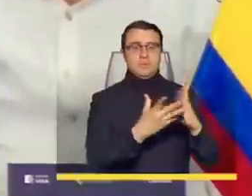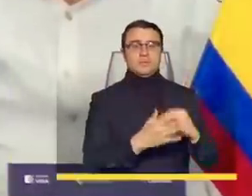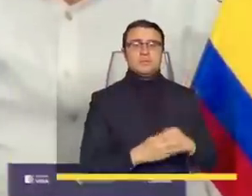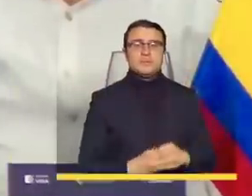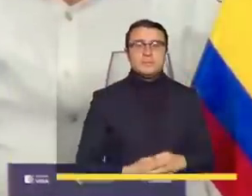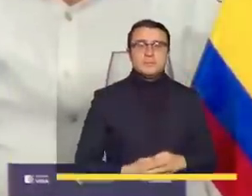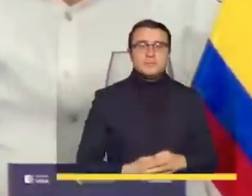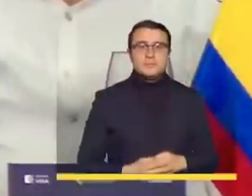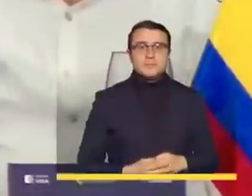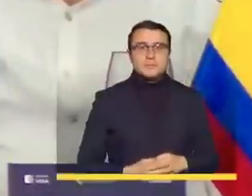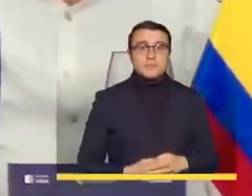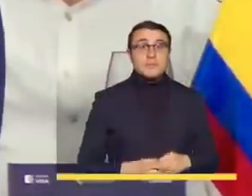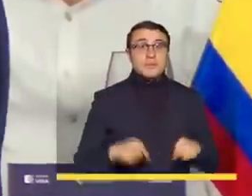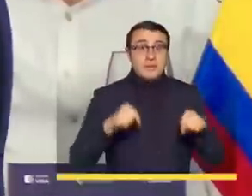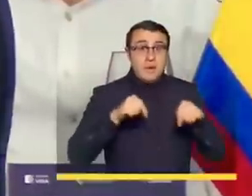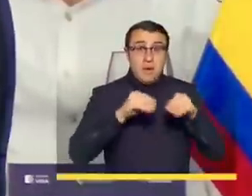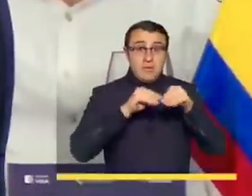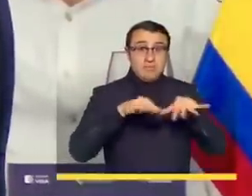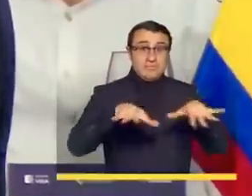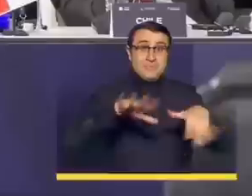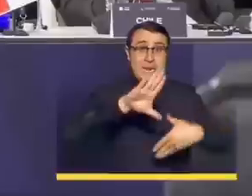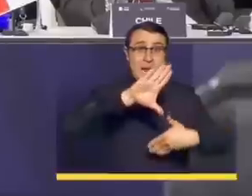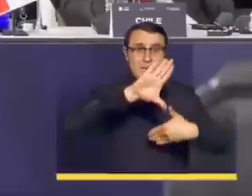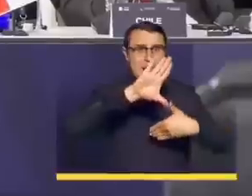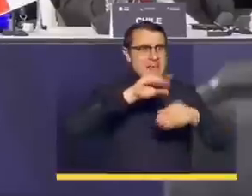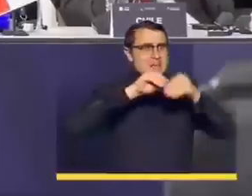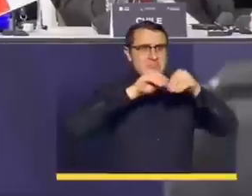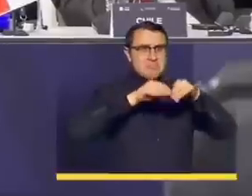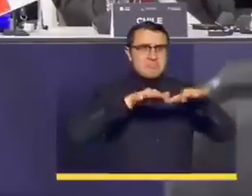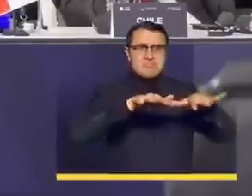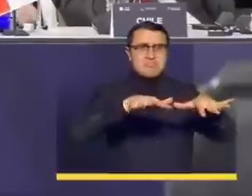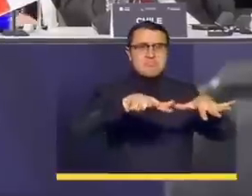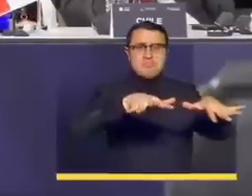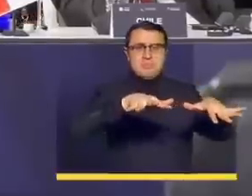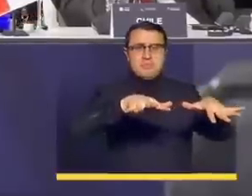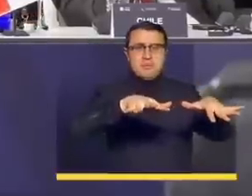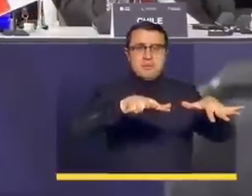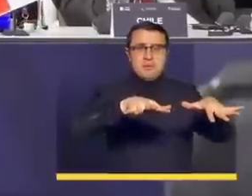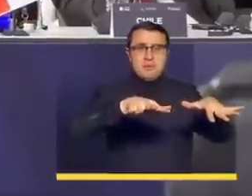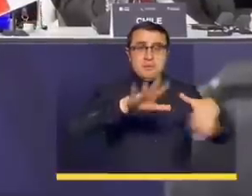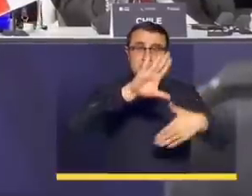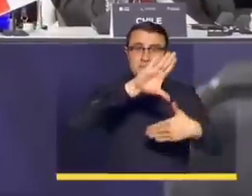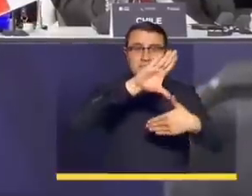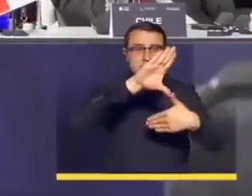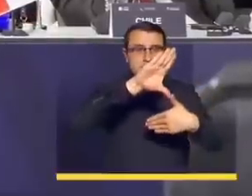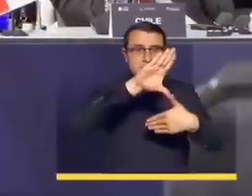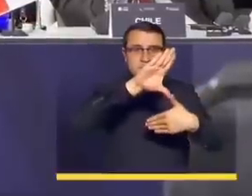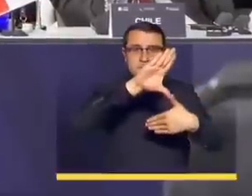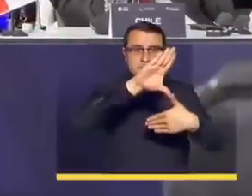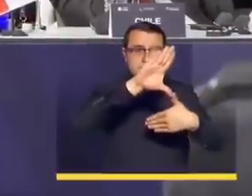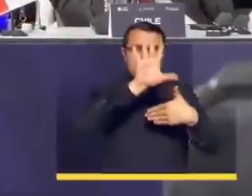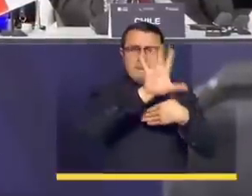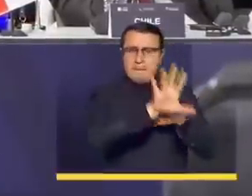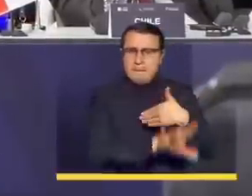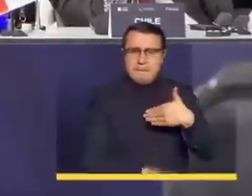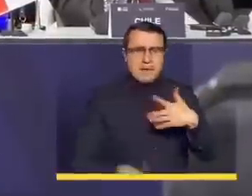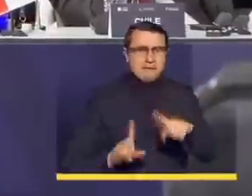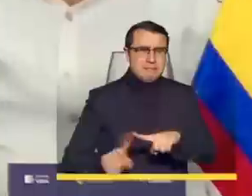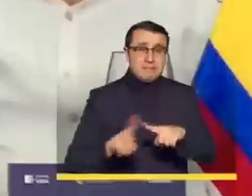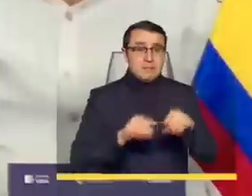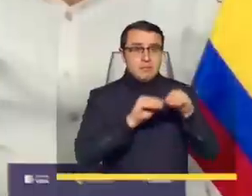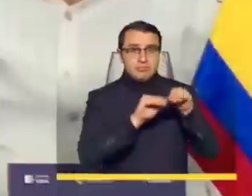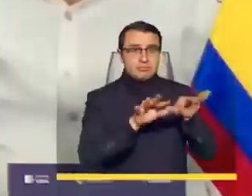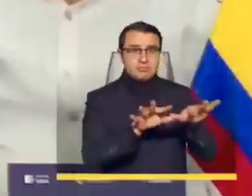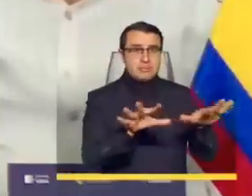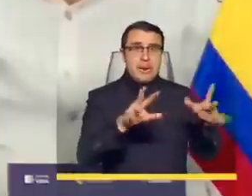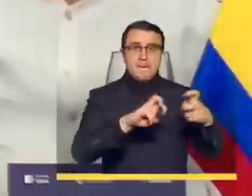que ahora es un problema americano, en todo el sentido de la palabra, de las Américas.